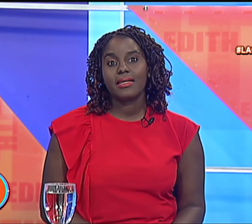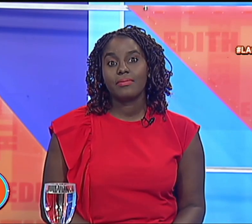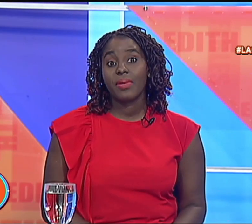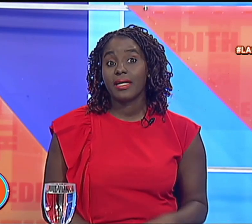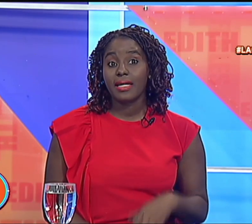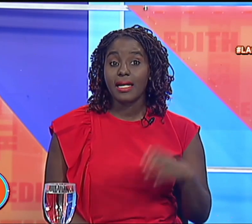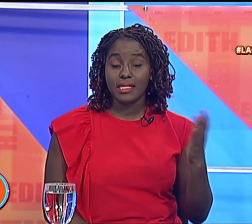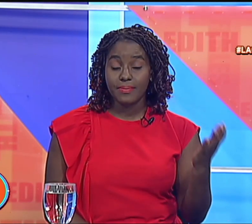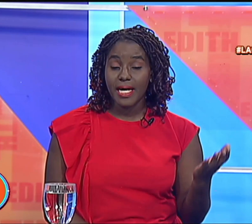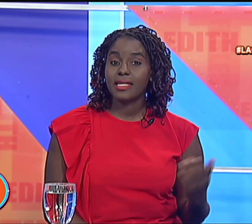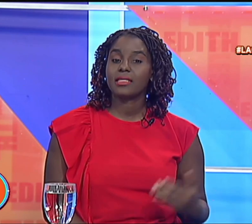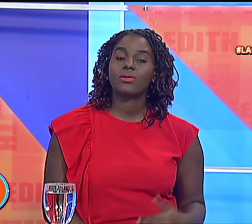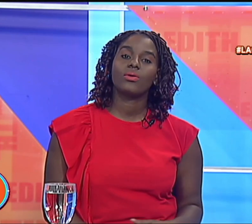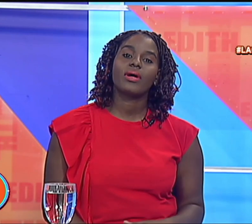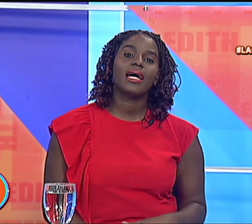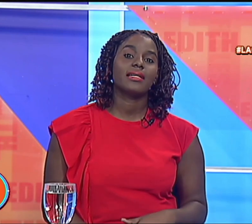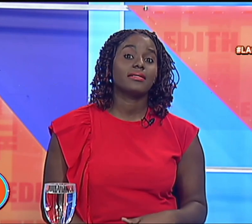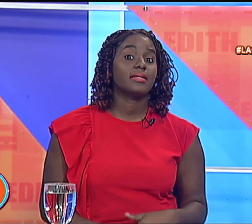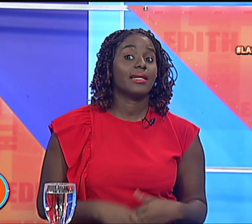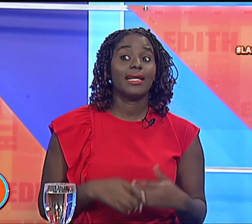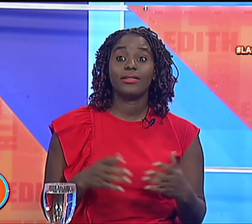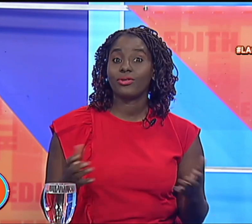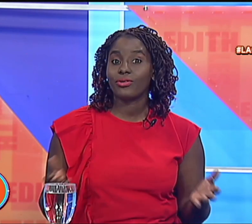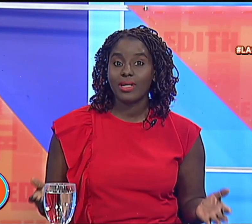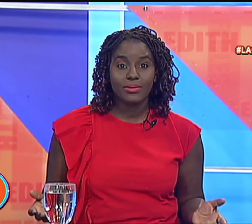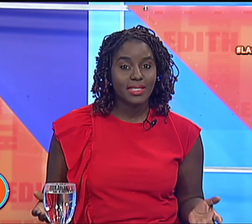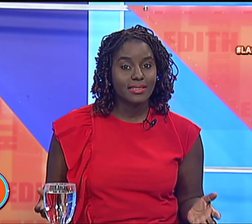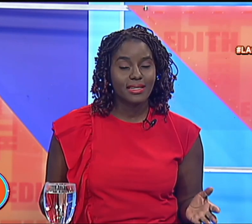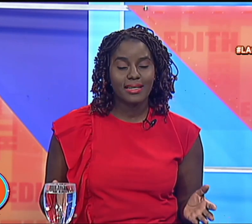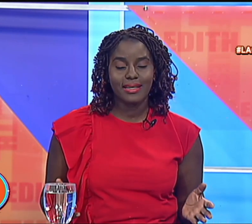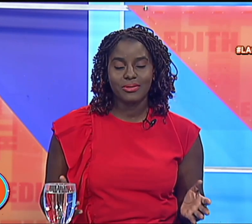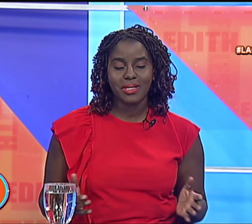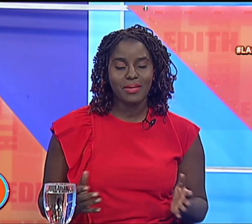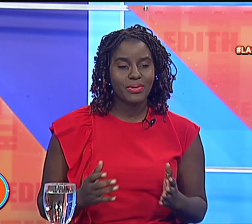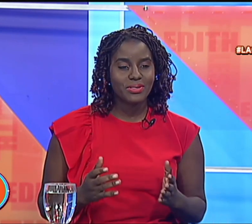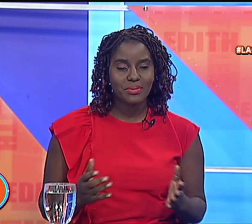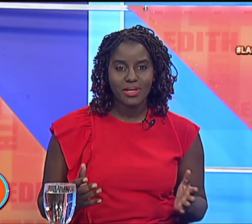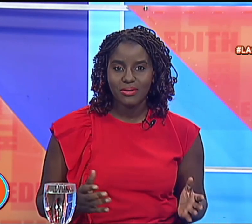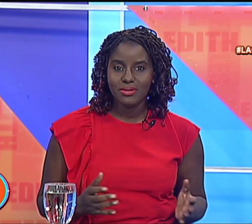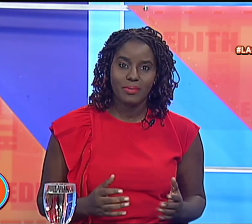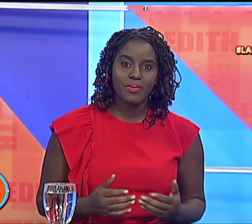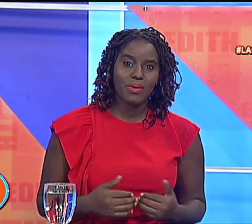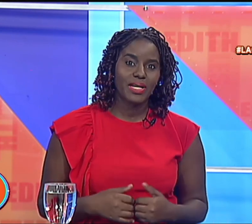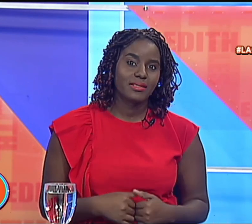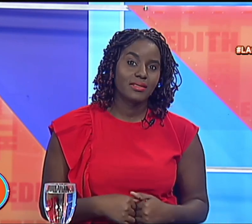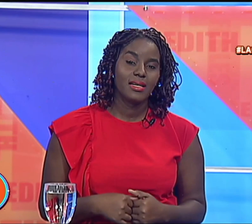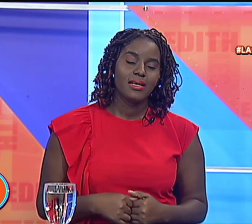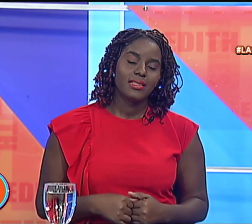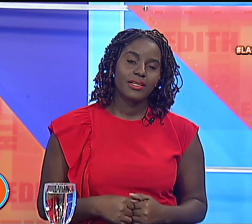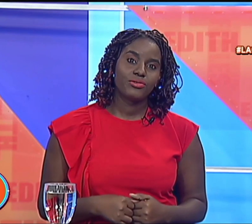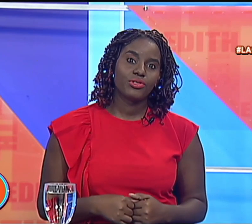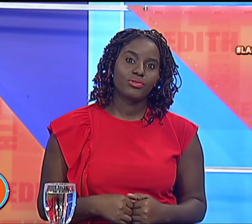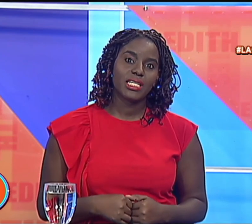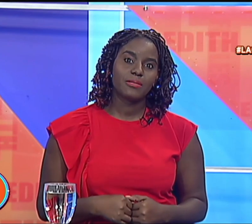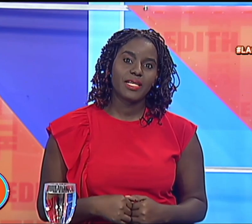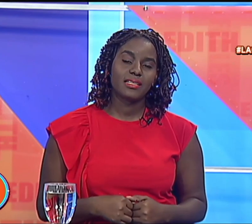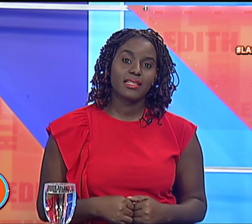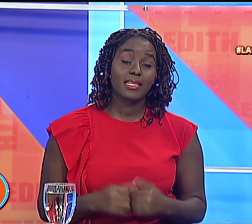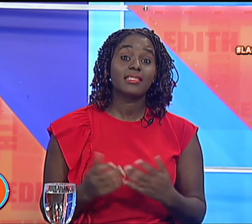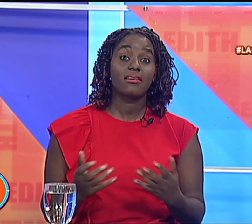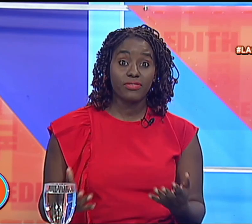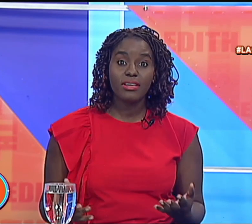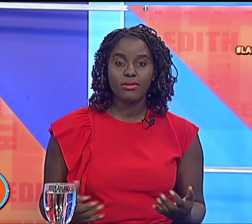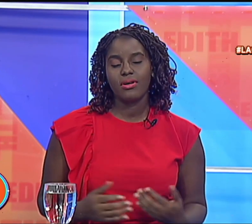y veía las vallas colocadas en el entorno de la Junta Central Electoral, próximo a la Junta. A mí me parece, de hecho, es una especie